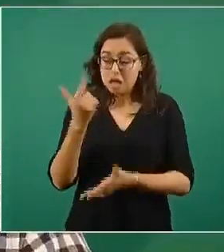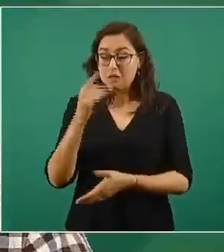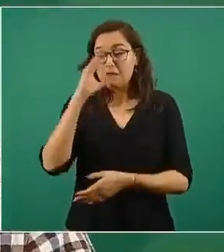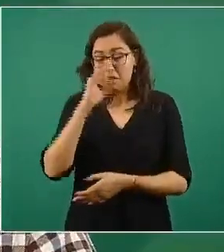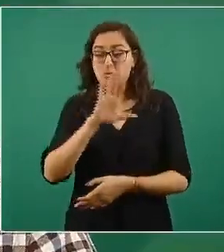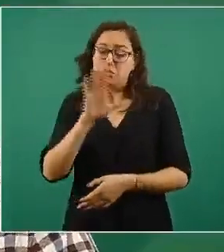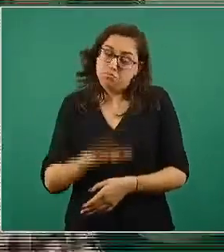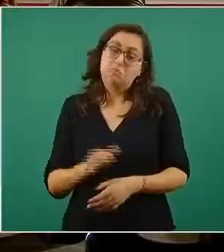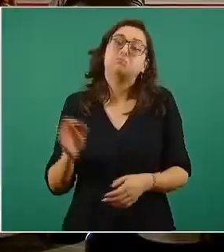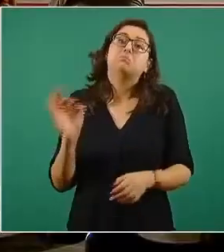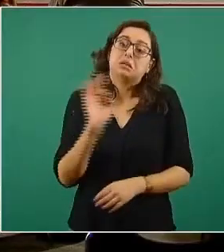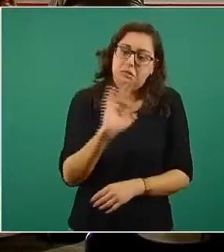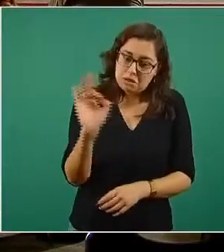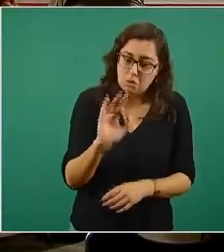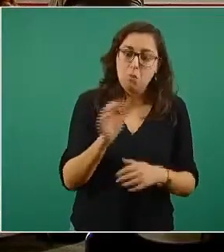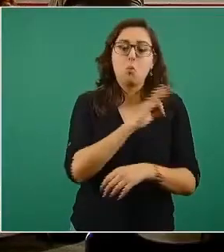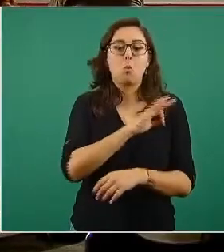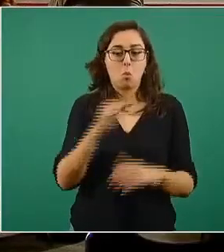en mujeres embarazadas.